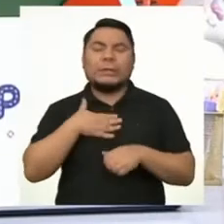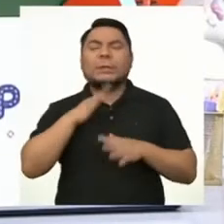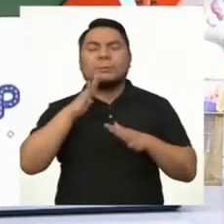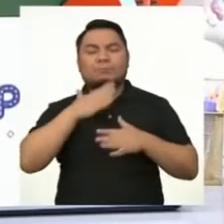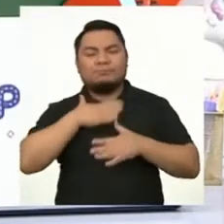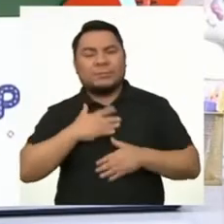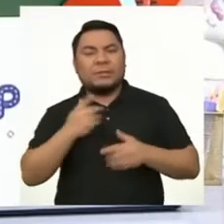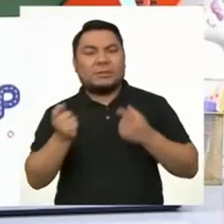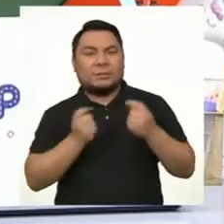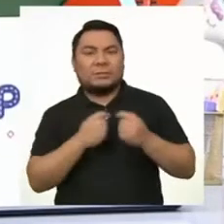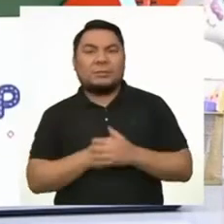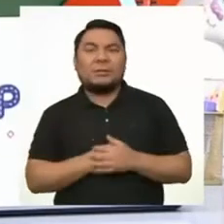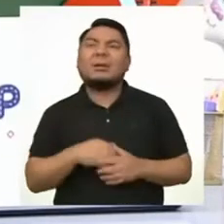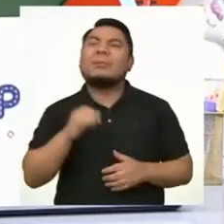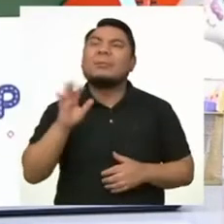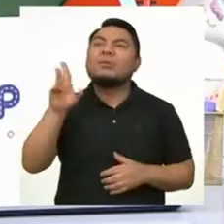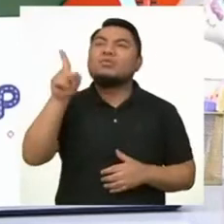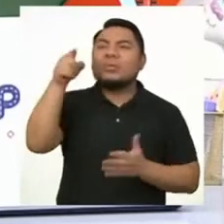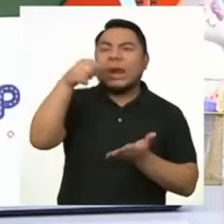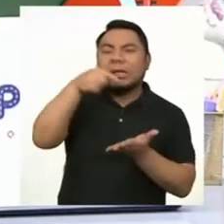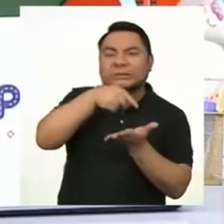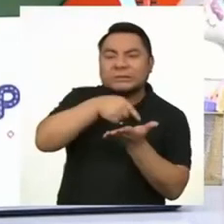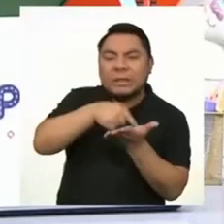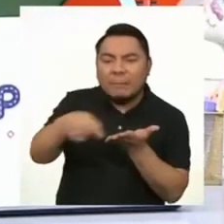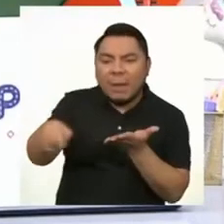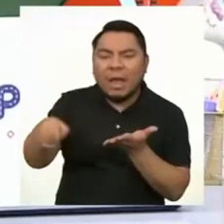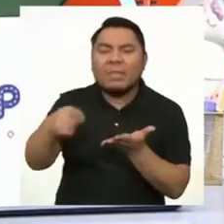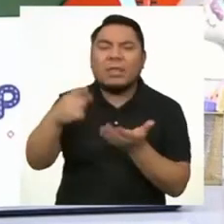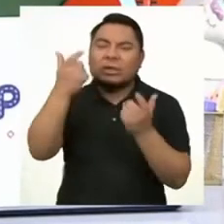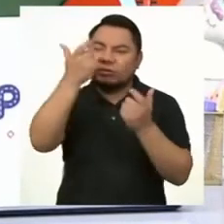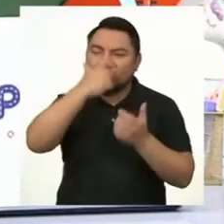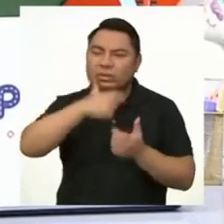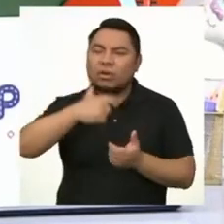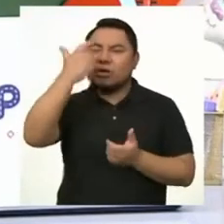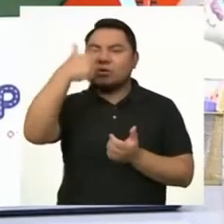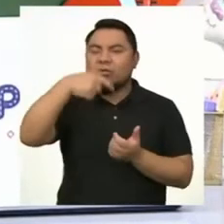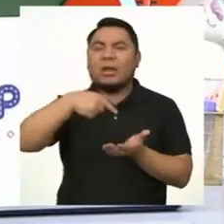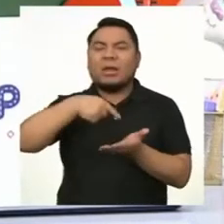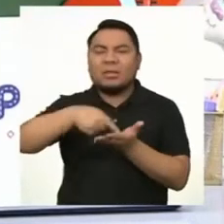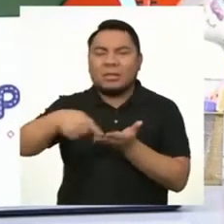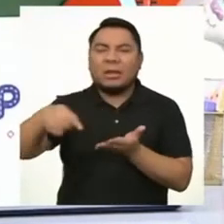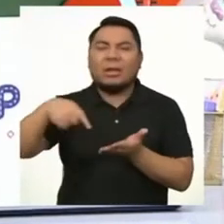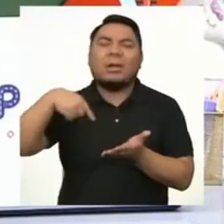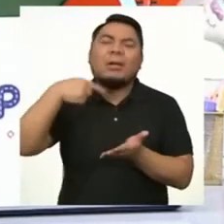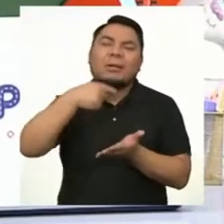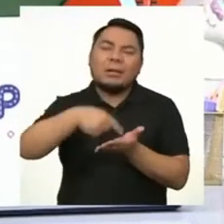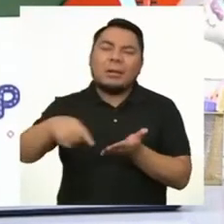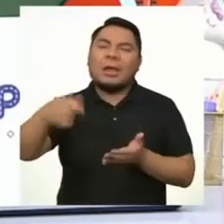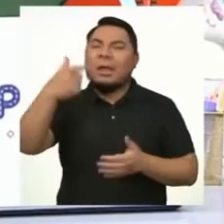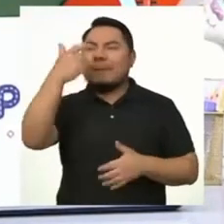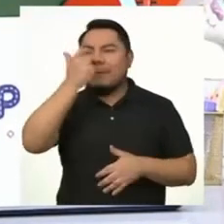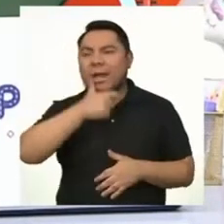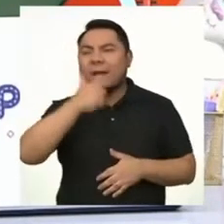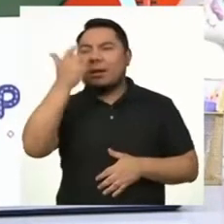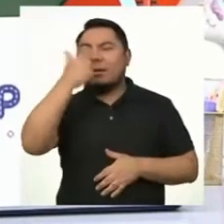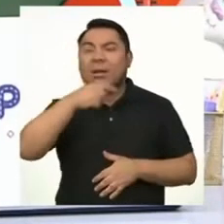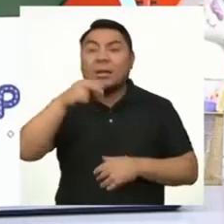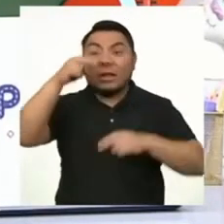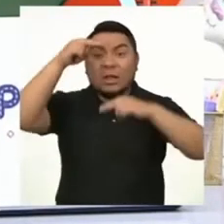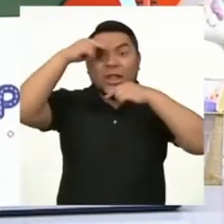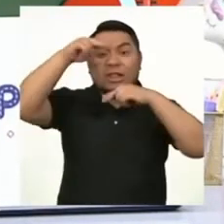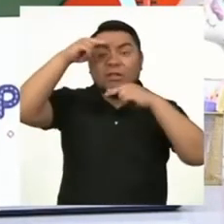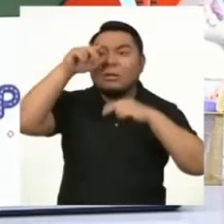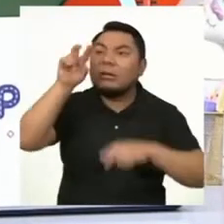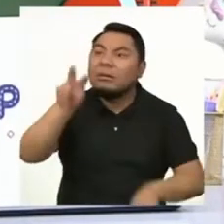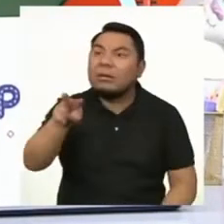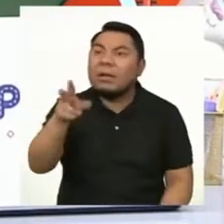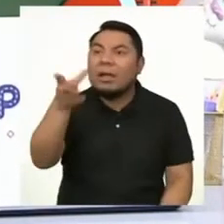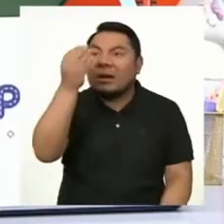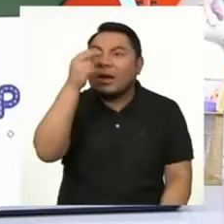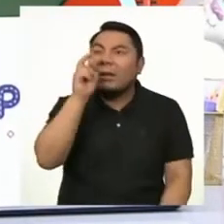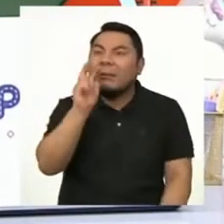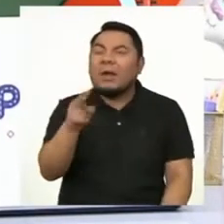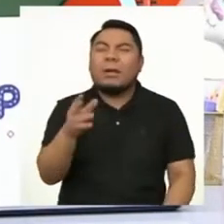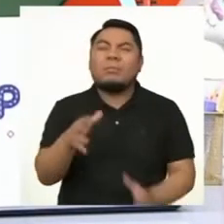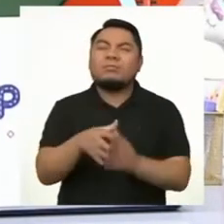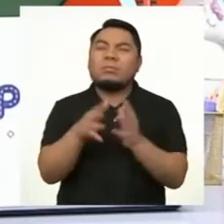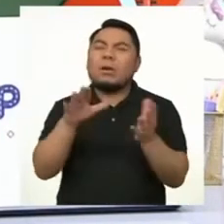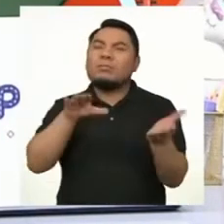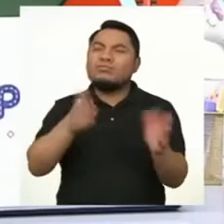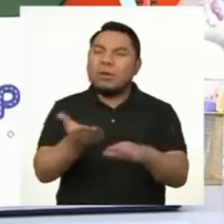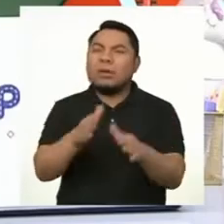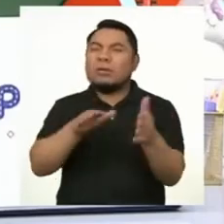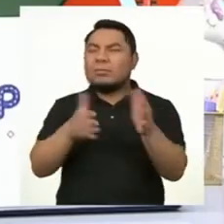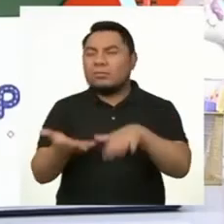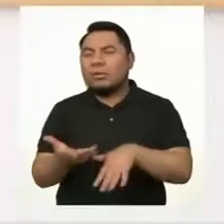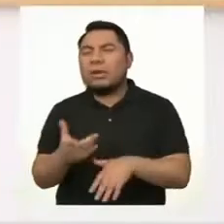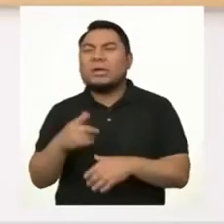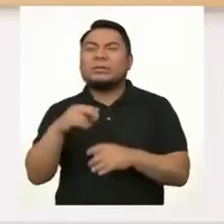vamos una semana entera solo llorando y echando más leña al fuego, viendo noticias que, por ejemplo, incrementan